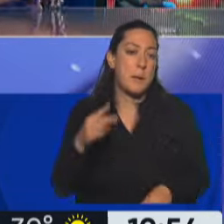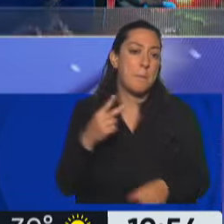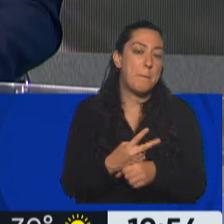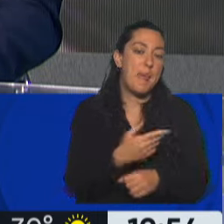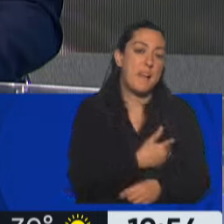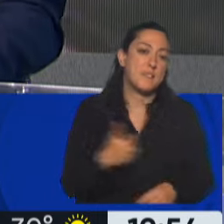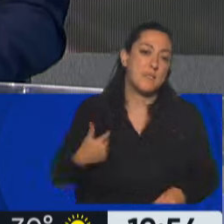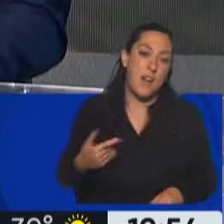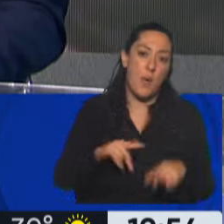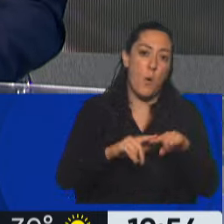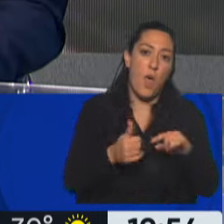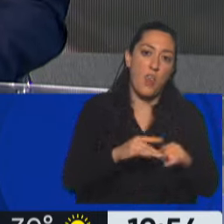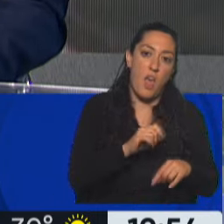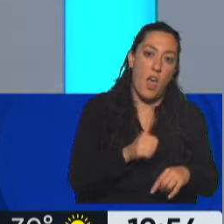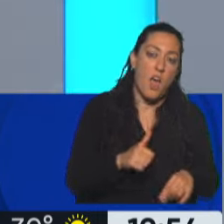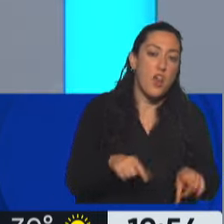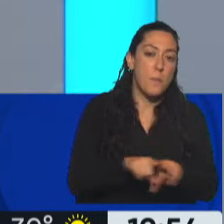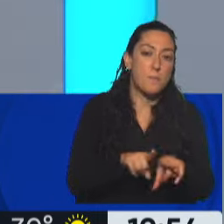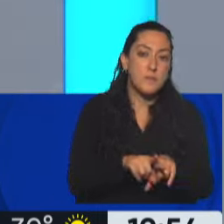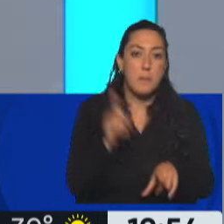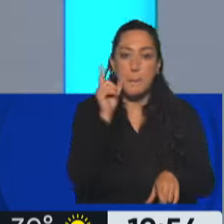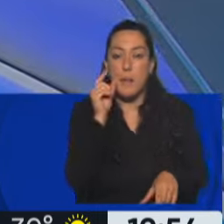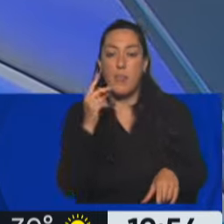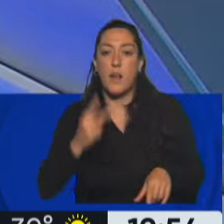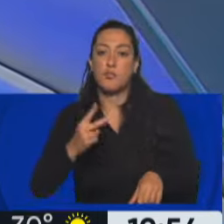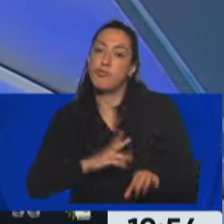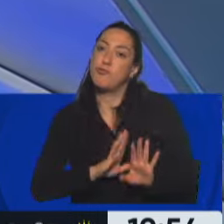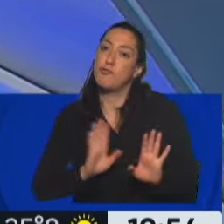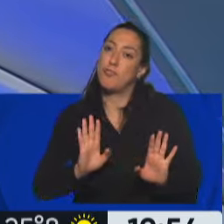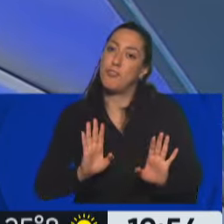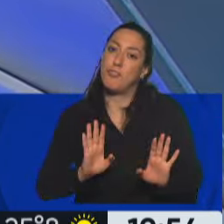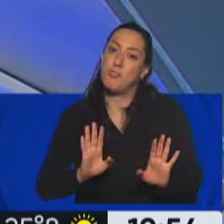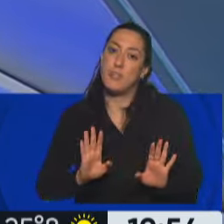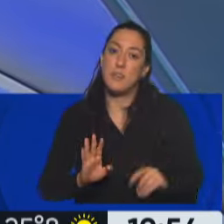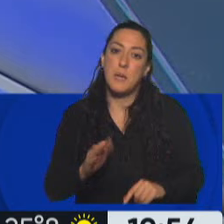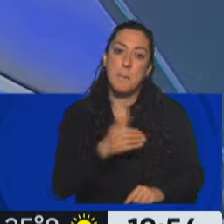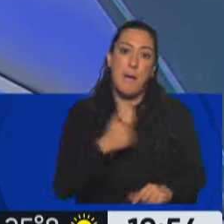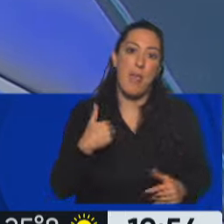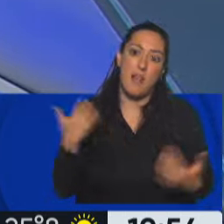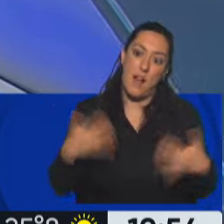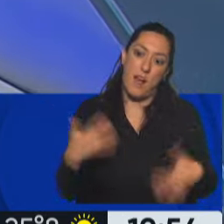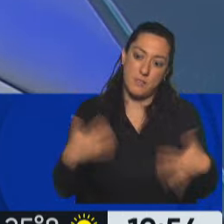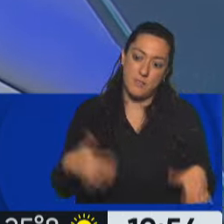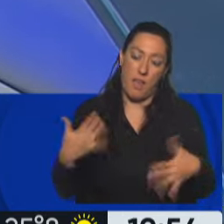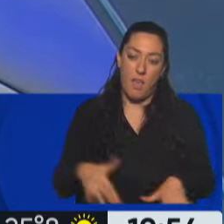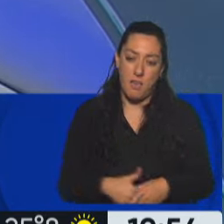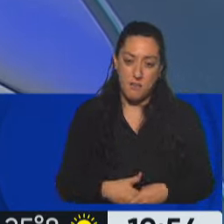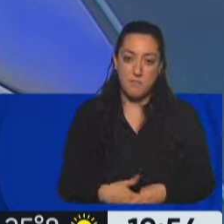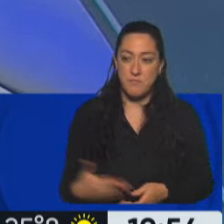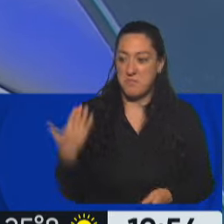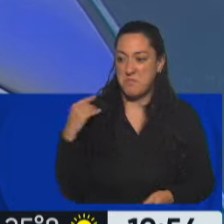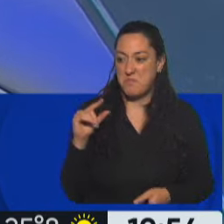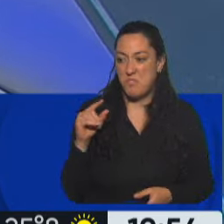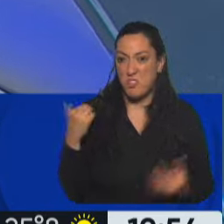Sí, claro. Qué padrastro. Sí, bueno, pero es madraza. Pero para estaba todo bien hace poco